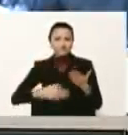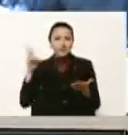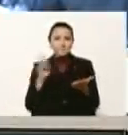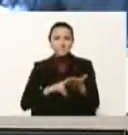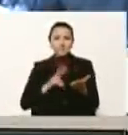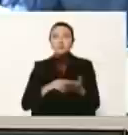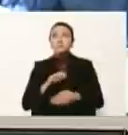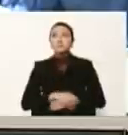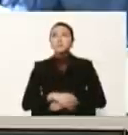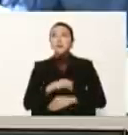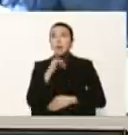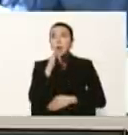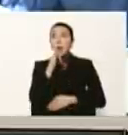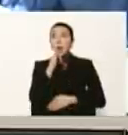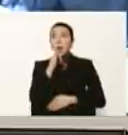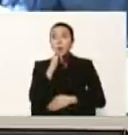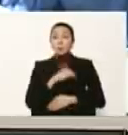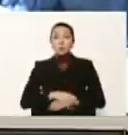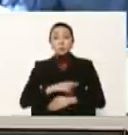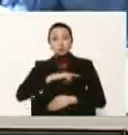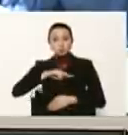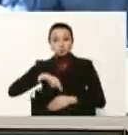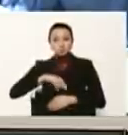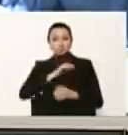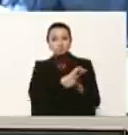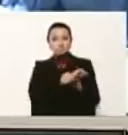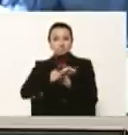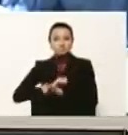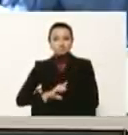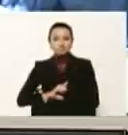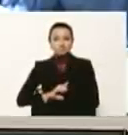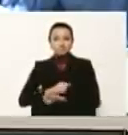Queremos informar que hemos capturado a